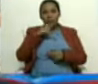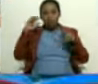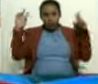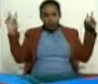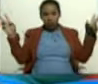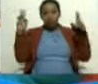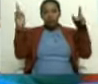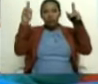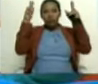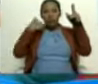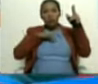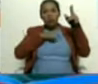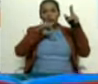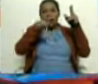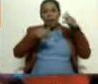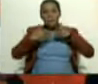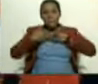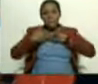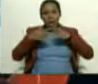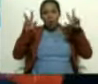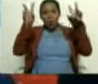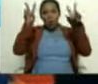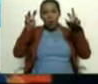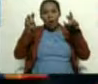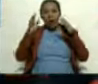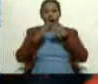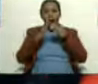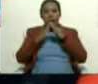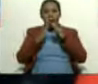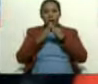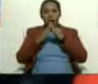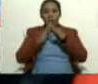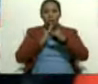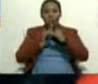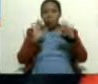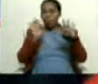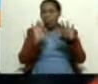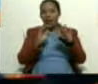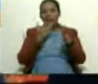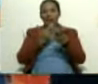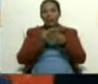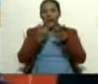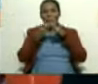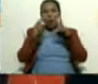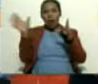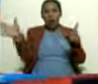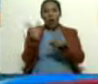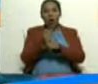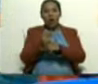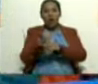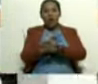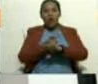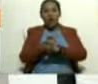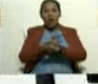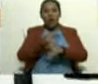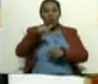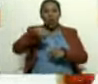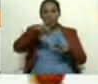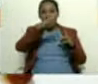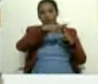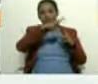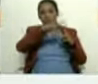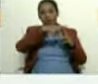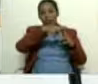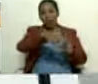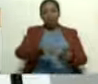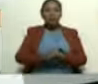victorioso. Nosotros estamos inaugurando viviendas indetenibles, gracias a la paz que ha logrado nuestro gobernador Freddy Bernal. Aquí en el